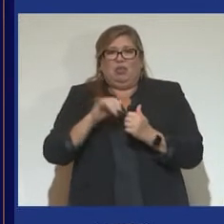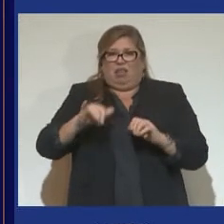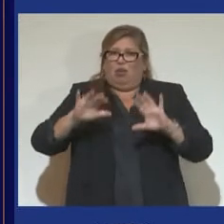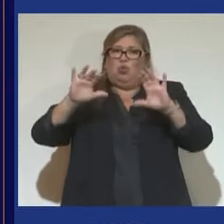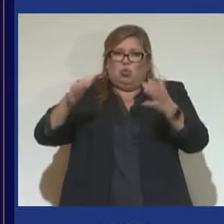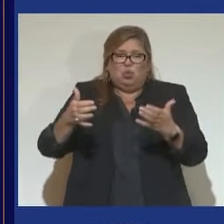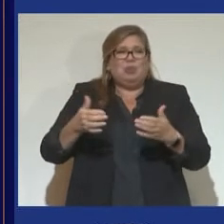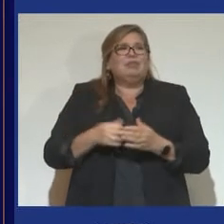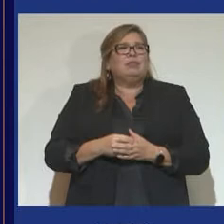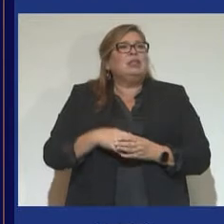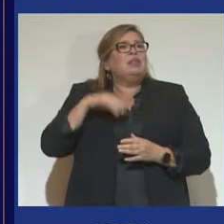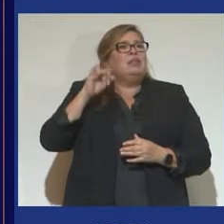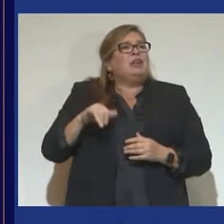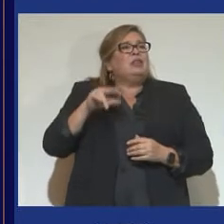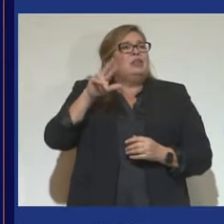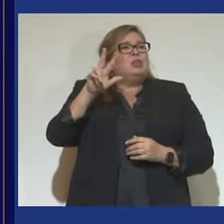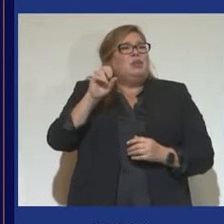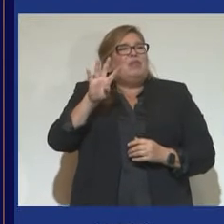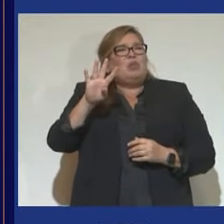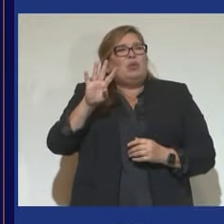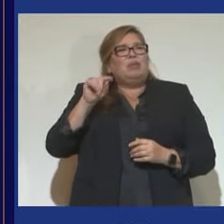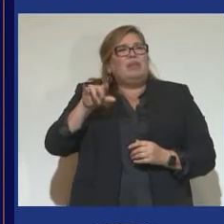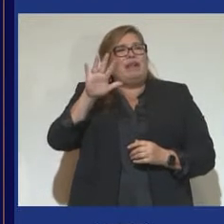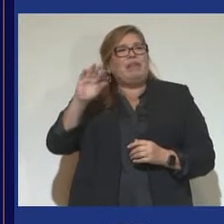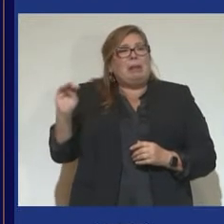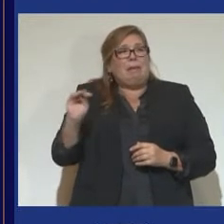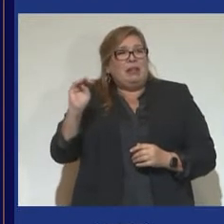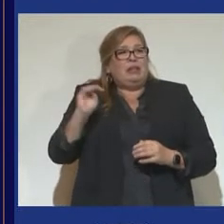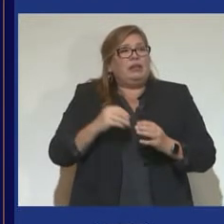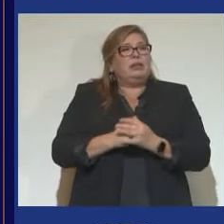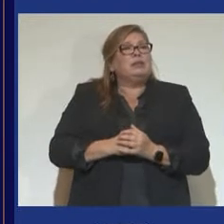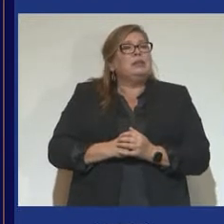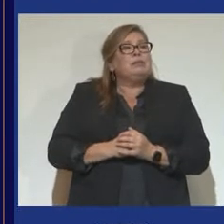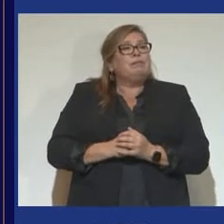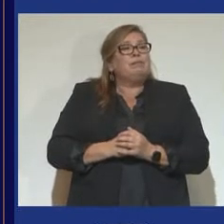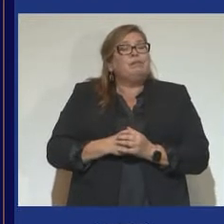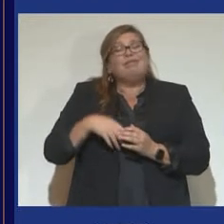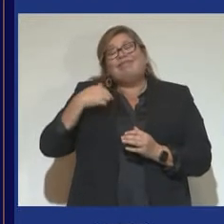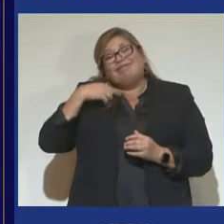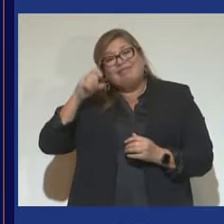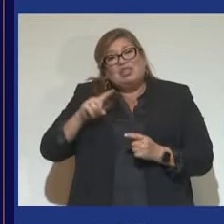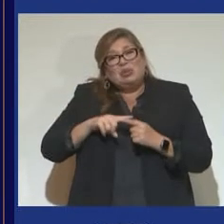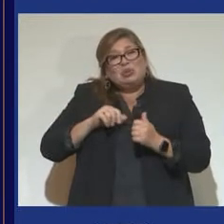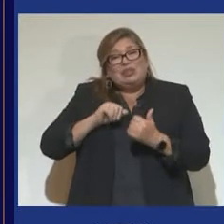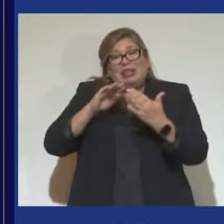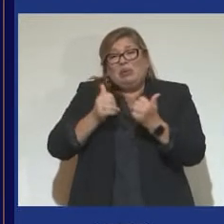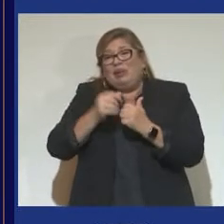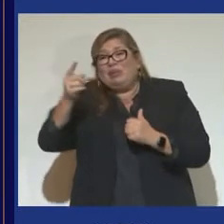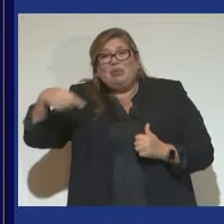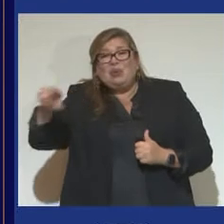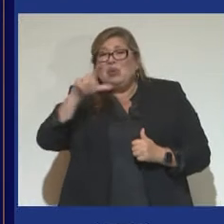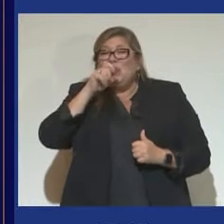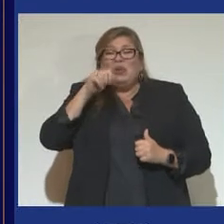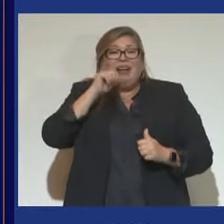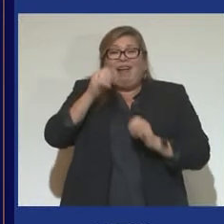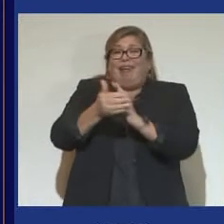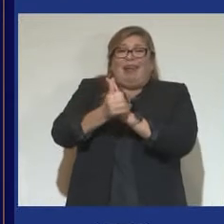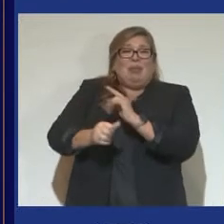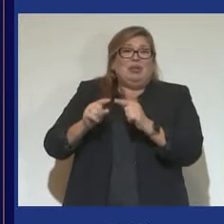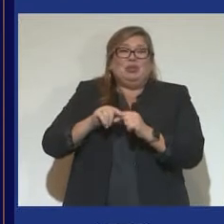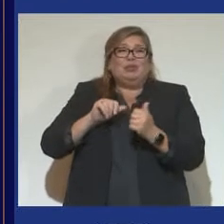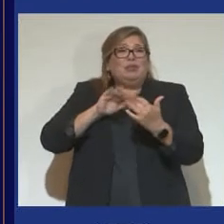a escala general y por eso esta referencia de los 304 millones de drones pero tenemos que lidiar con esa